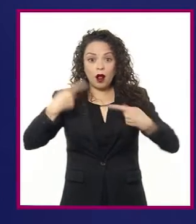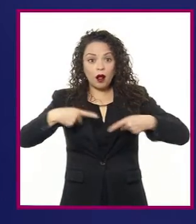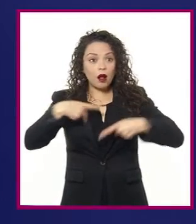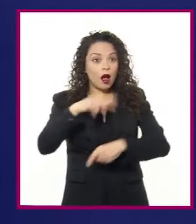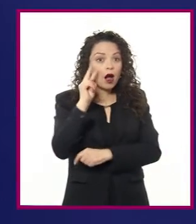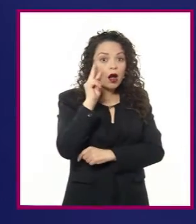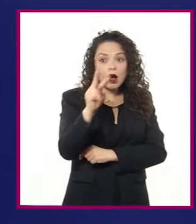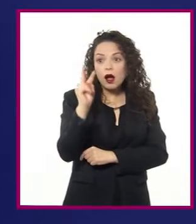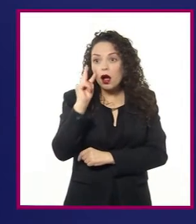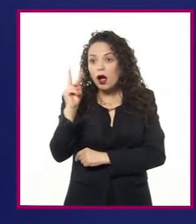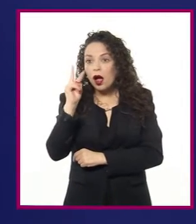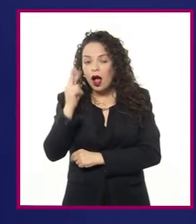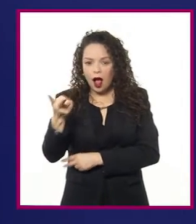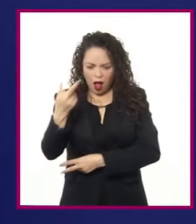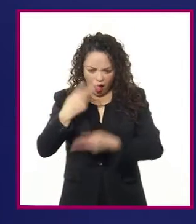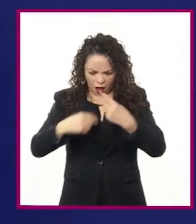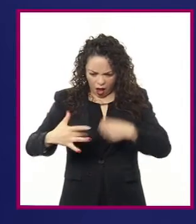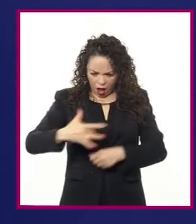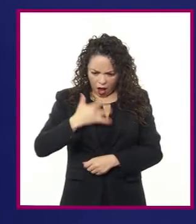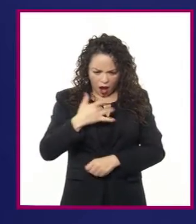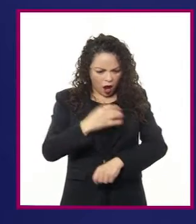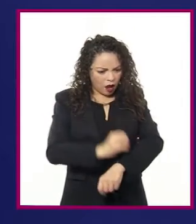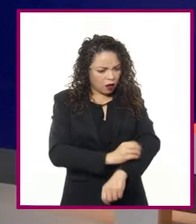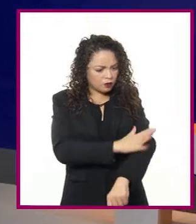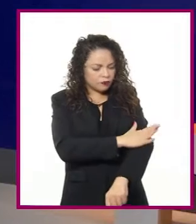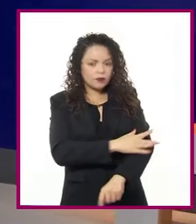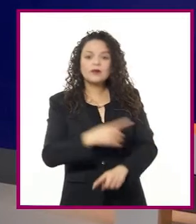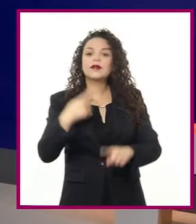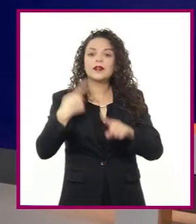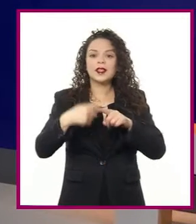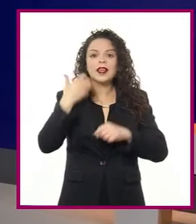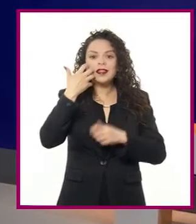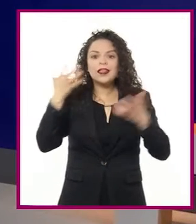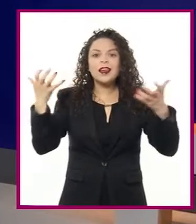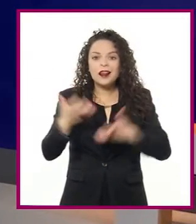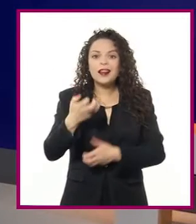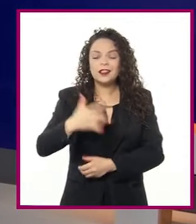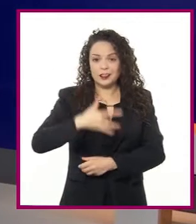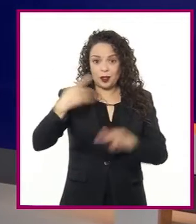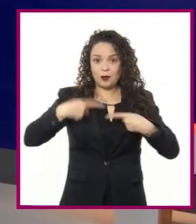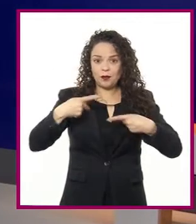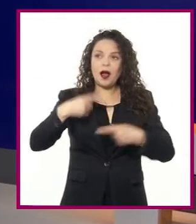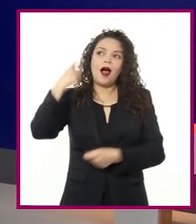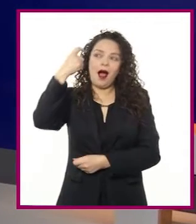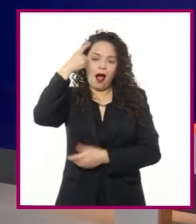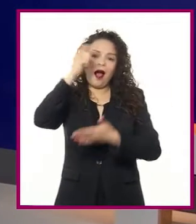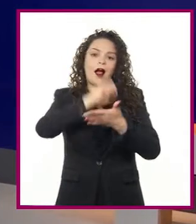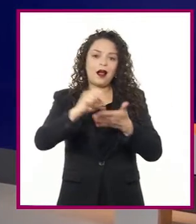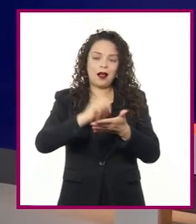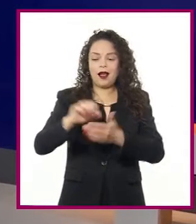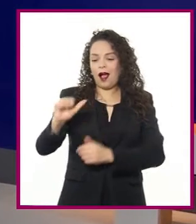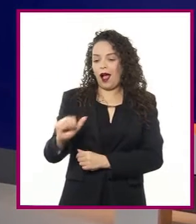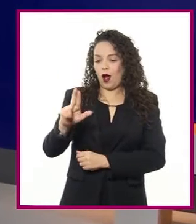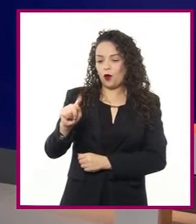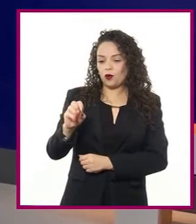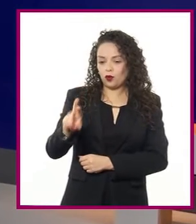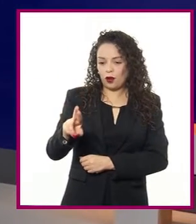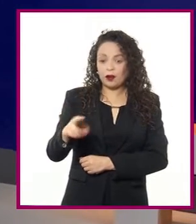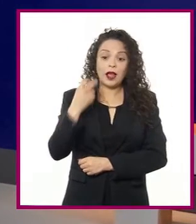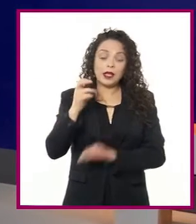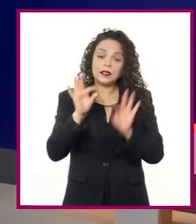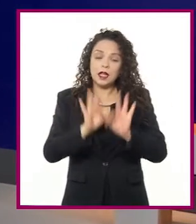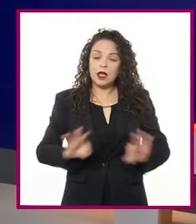las sensaciones que el autor desea transmitir. Veamos el siguiente video que nos habla acerca del uso de estos